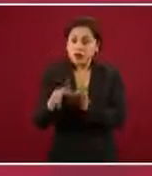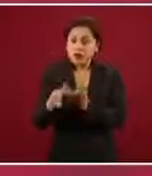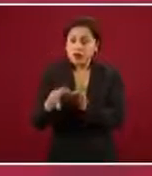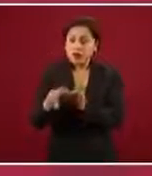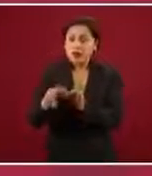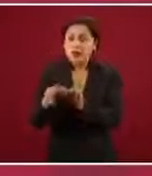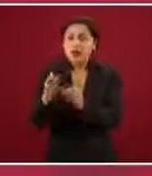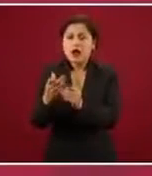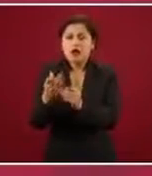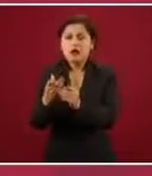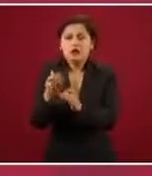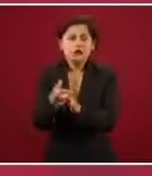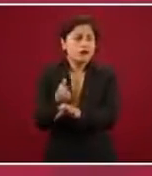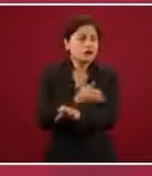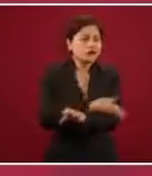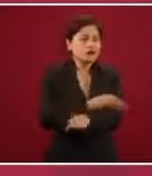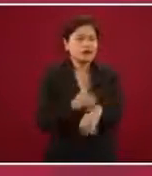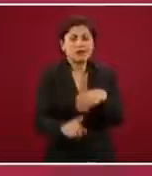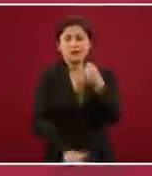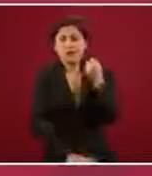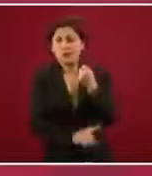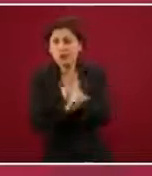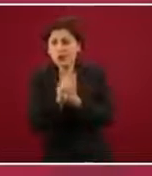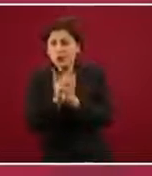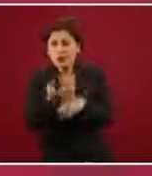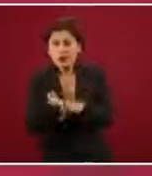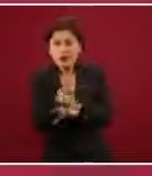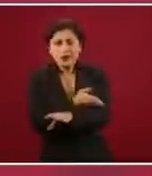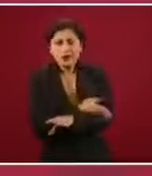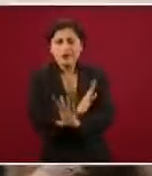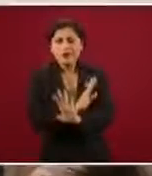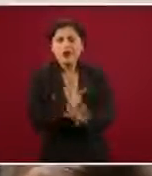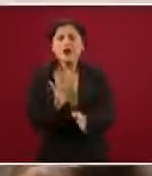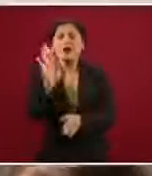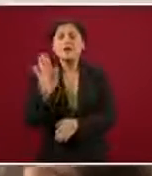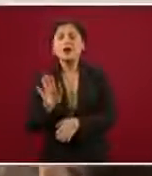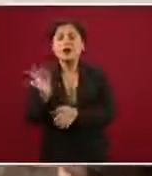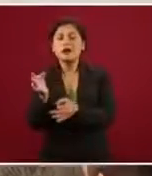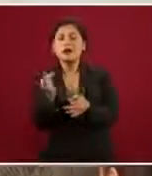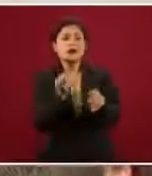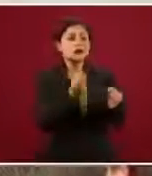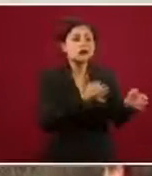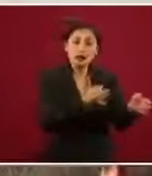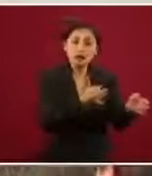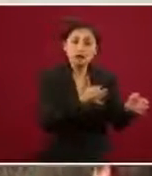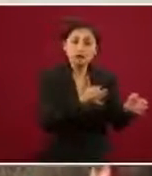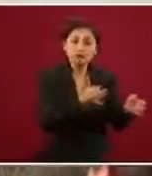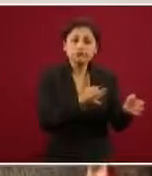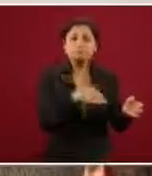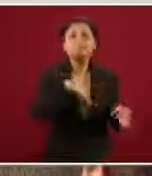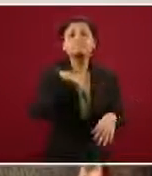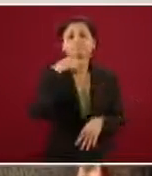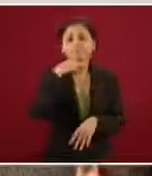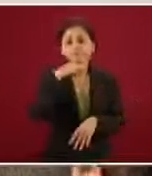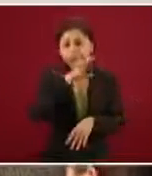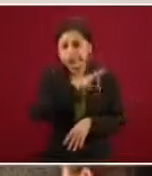en un asunto que nos puede distraer, que nos puede